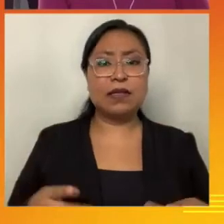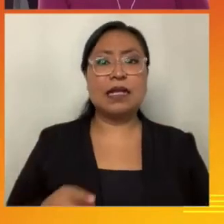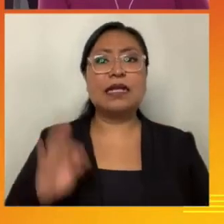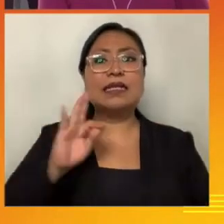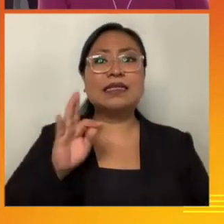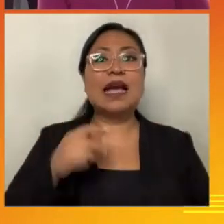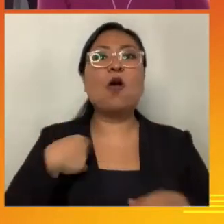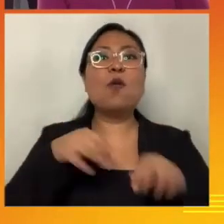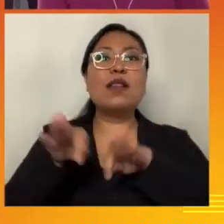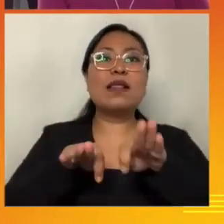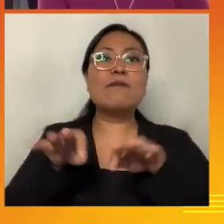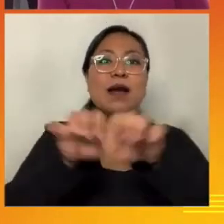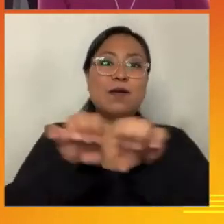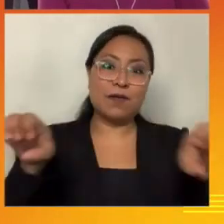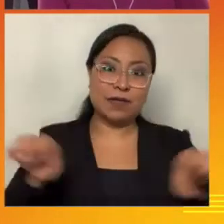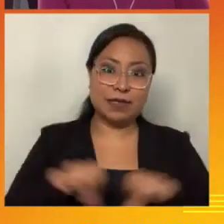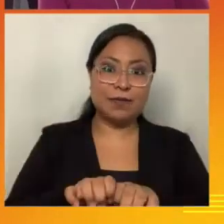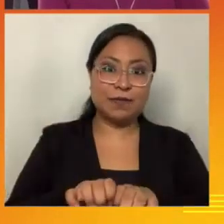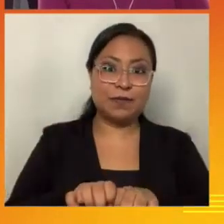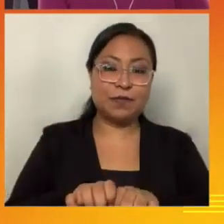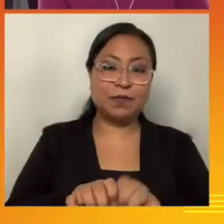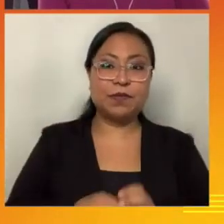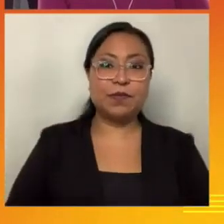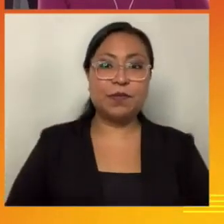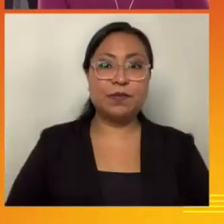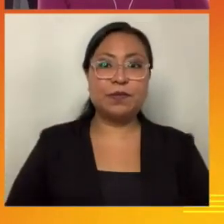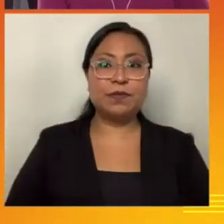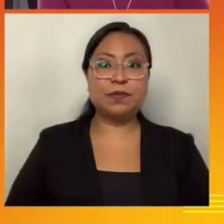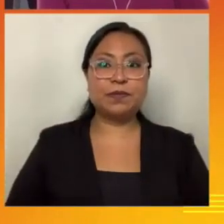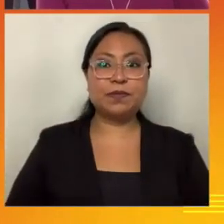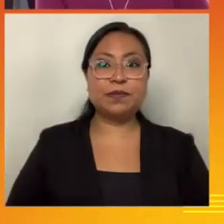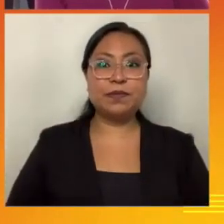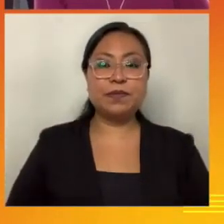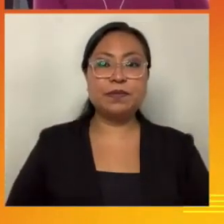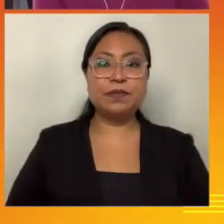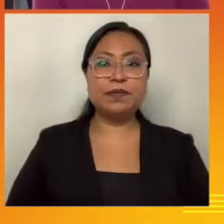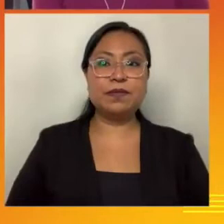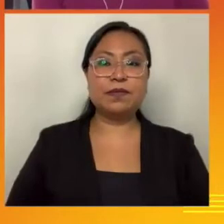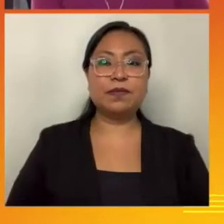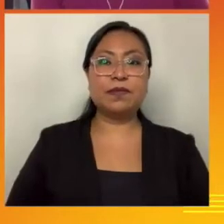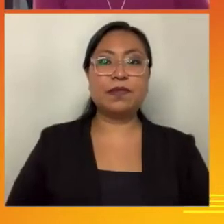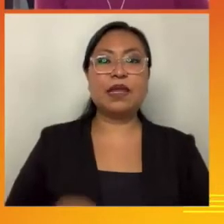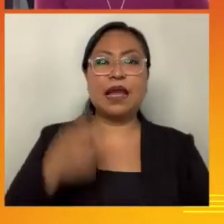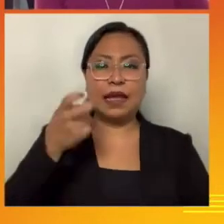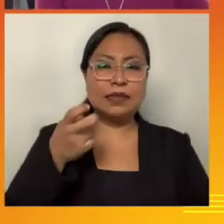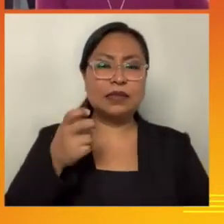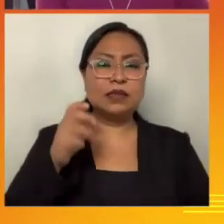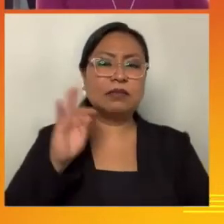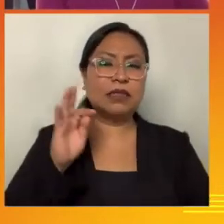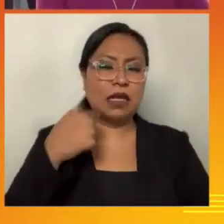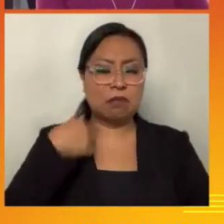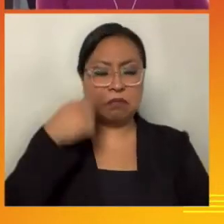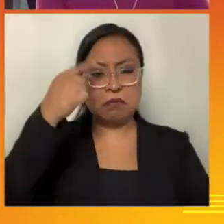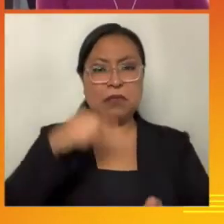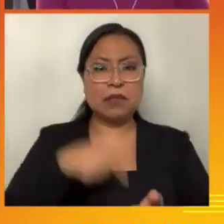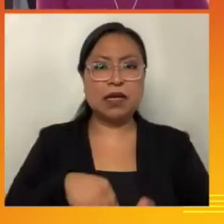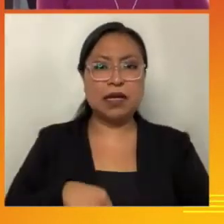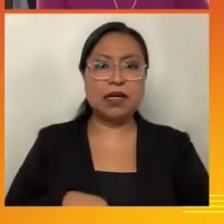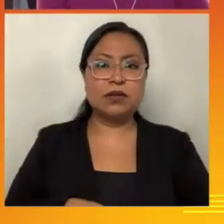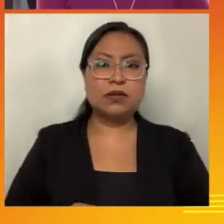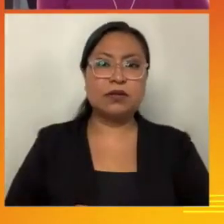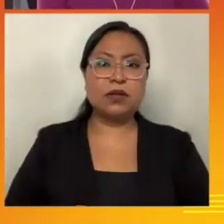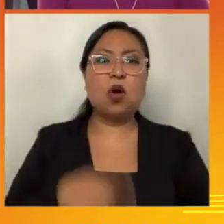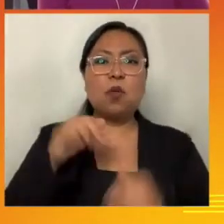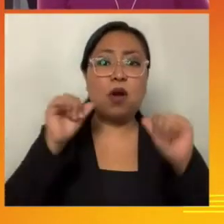trabajo colaborativo, y esto es un poco más, creo yo, porque en las organizaciones de la